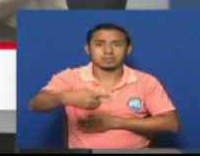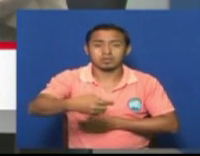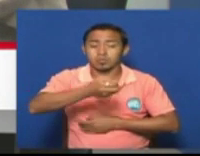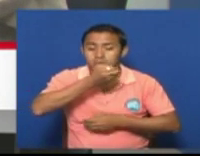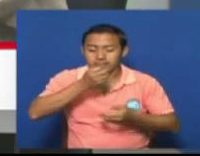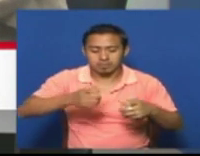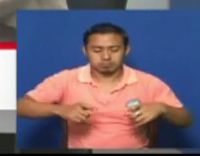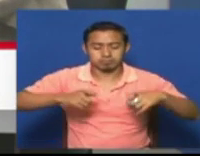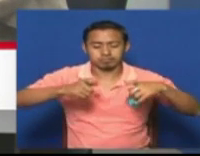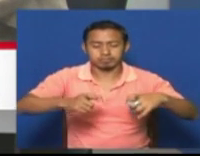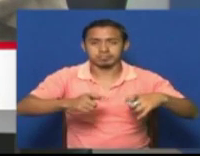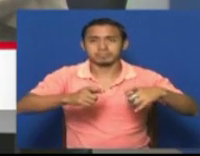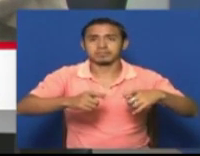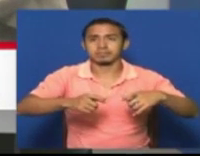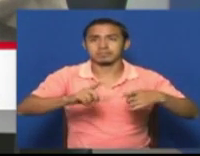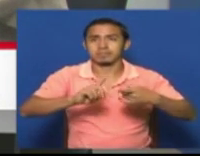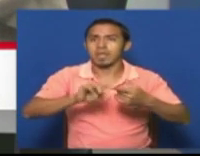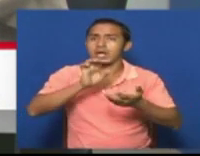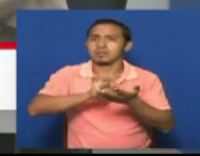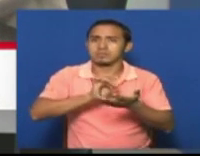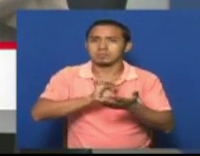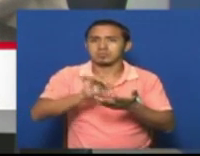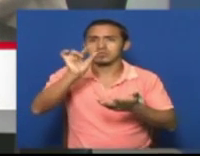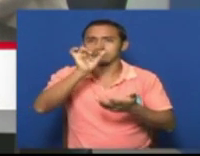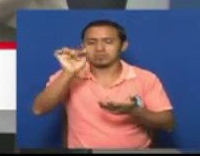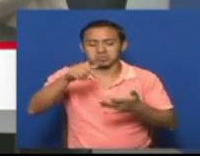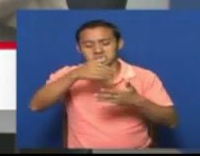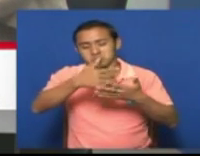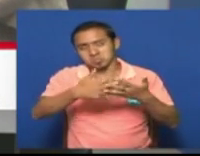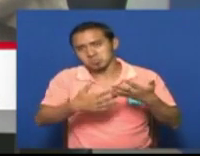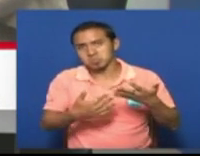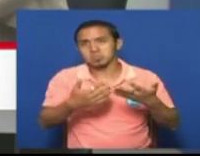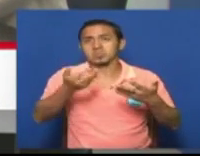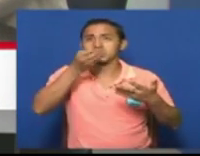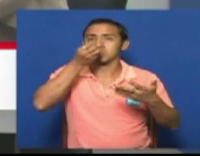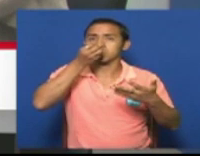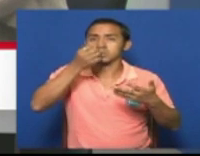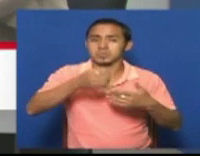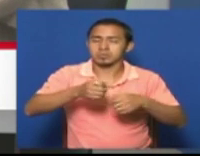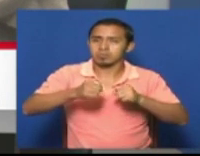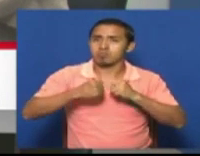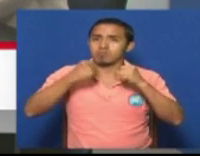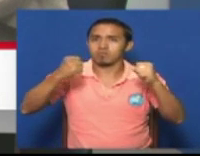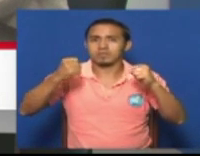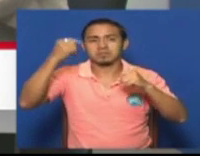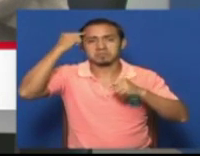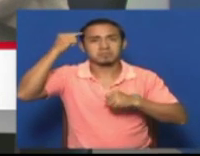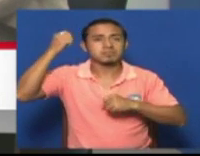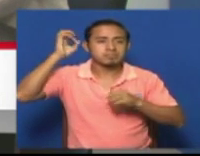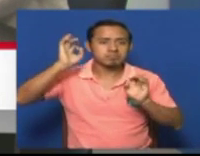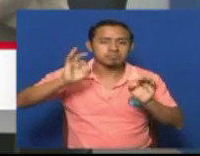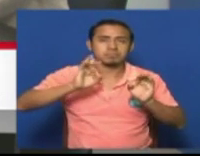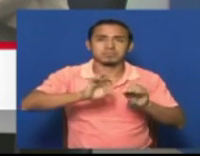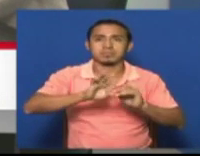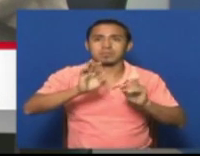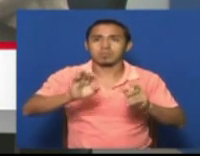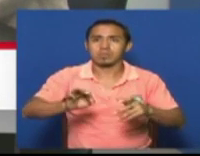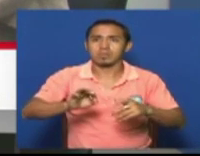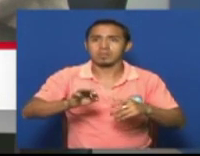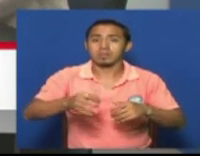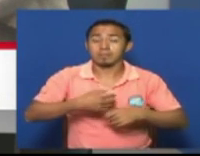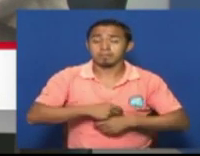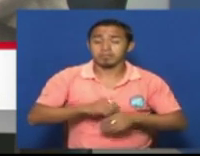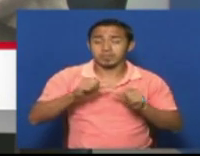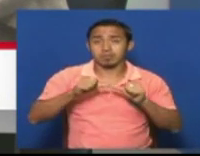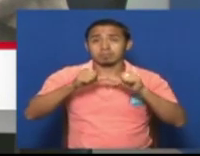alimenticio con nutrientes necesarios para que los niños puedan mejorar su calidad de vida y garantizar su